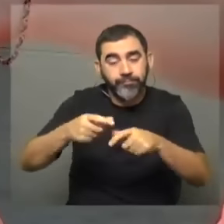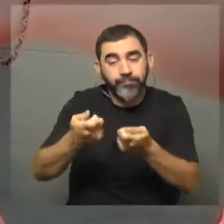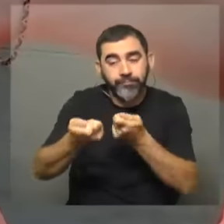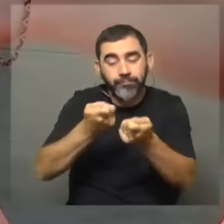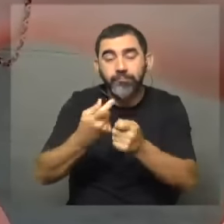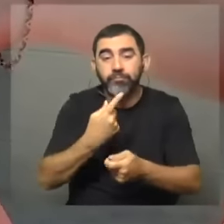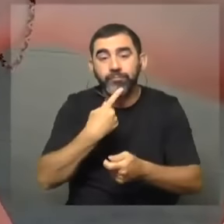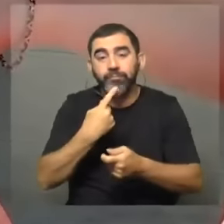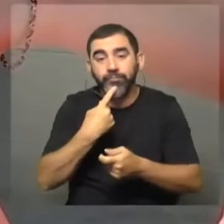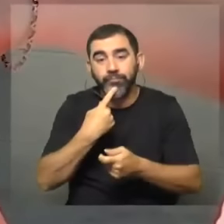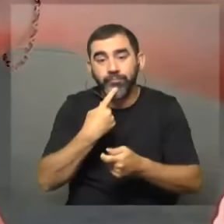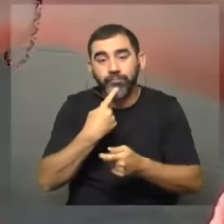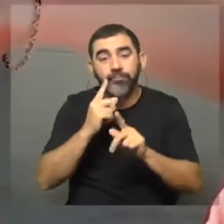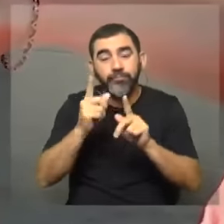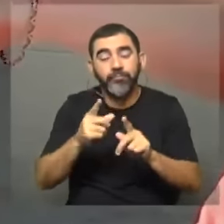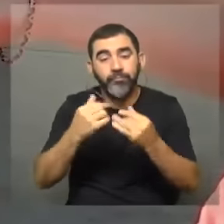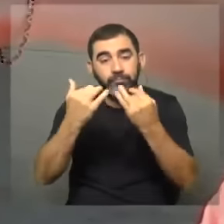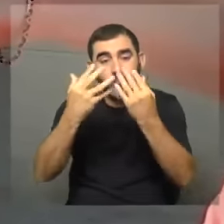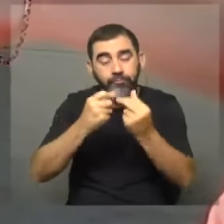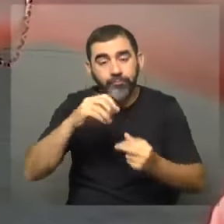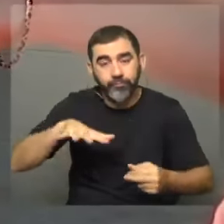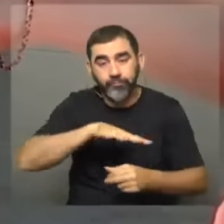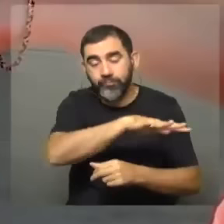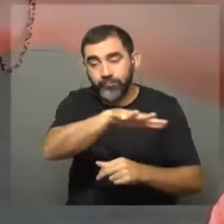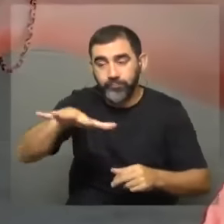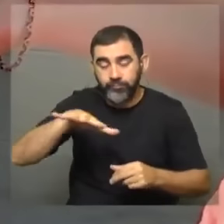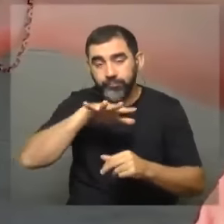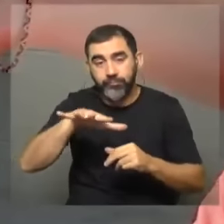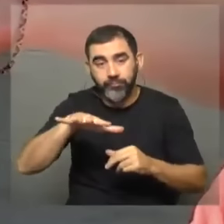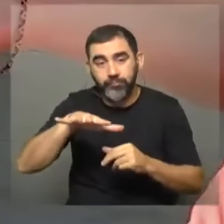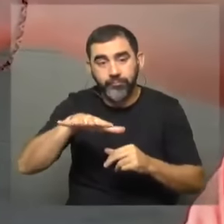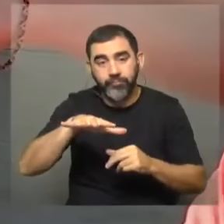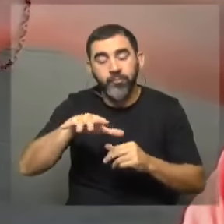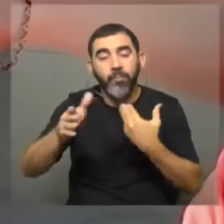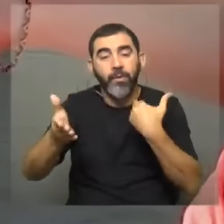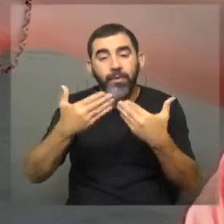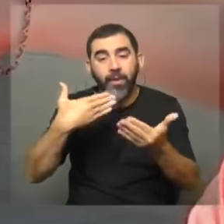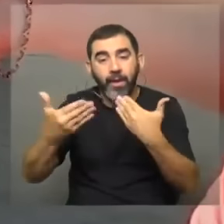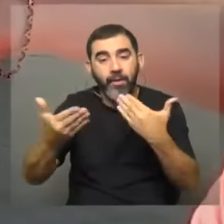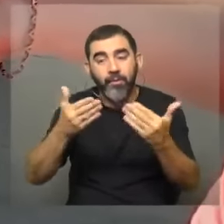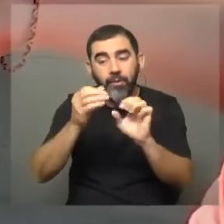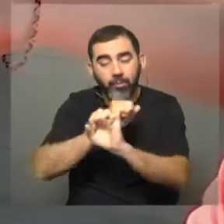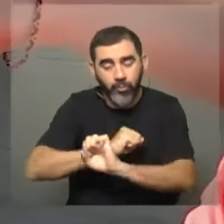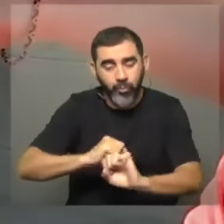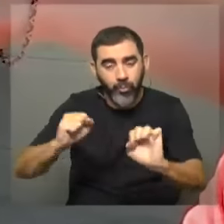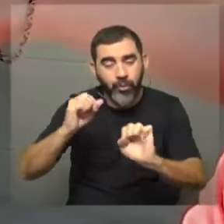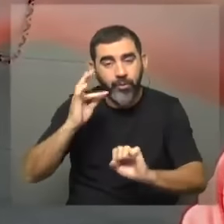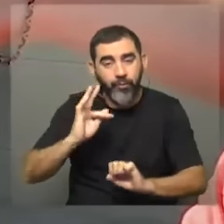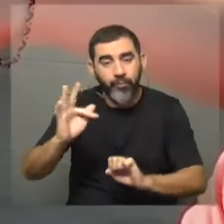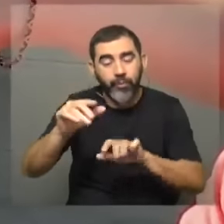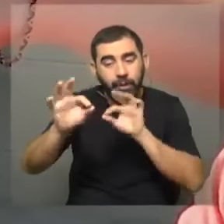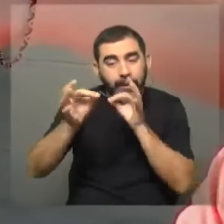nivel político y a nivel de las organizaciones sociales para avanzar en ese diálogo que nos permita tener